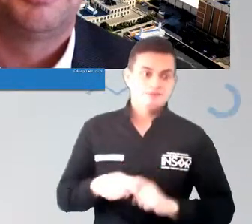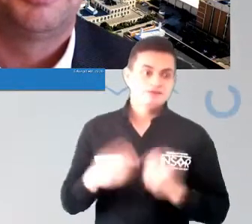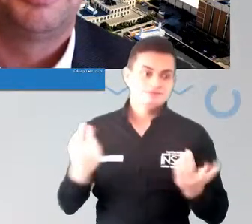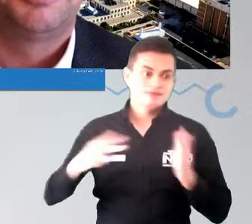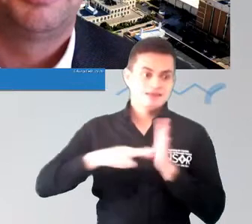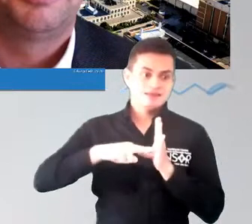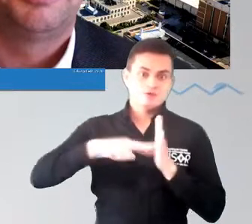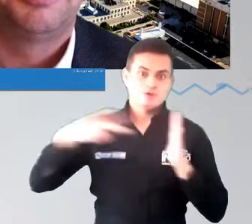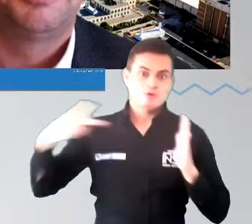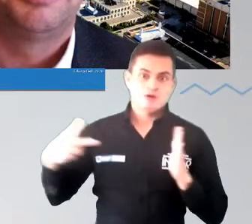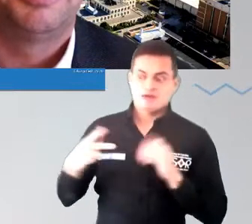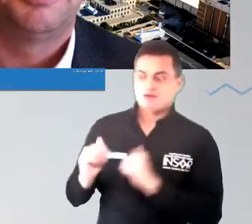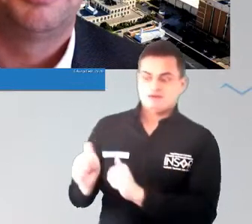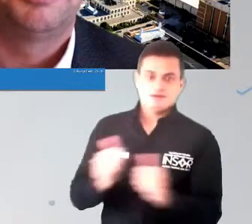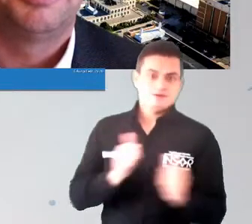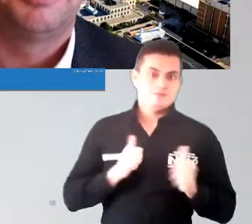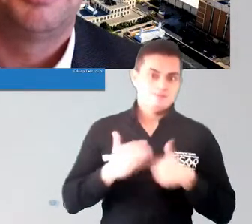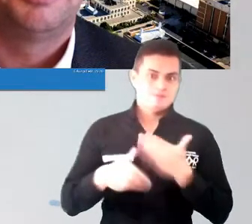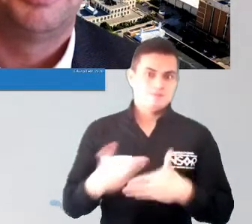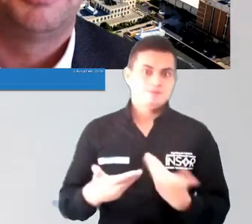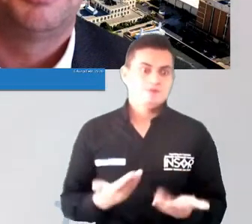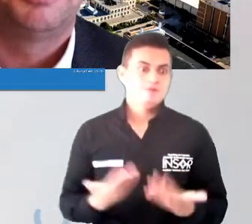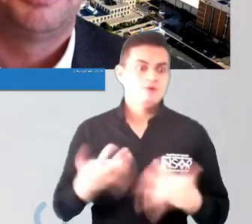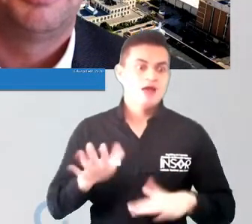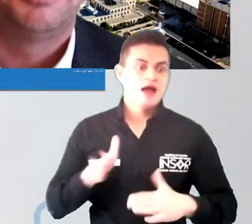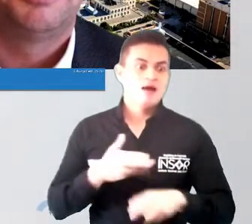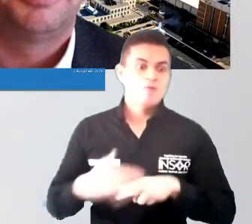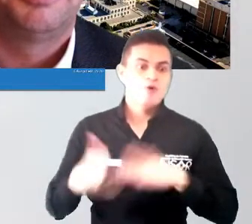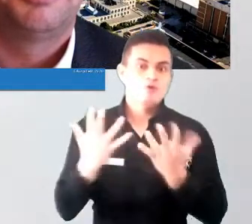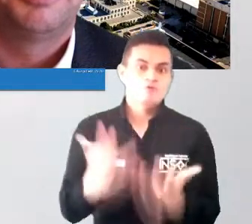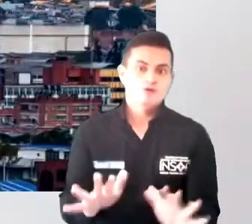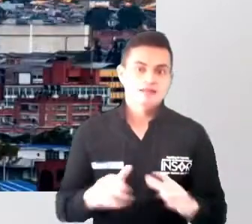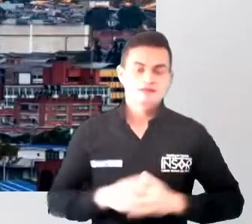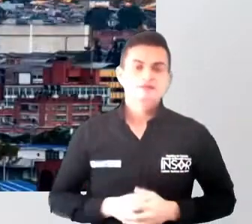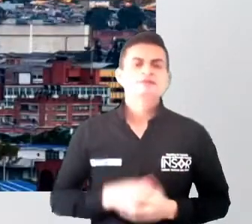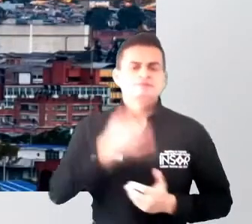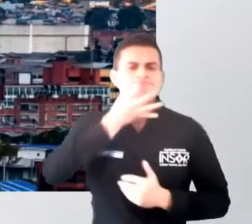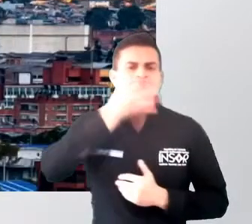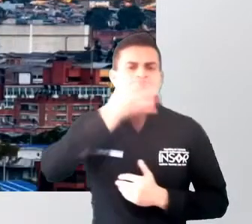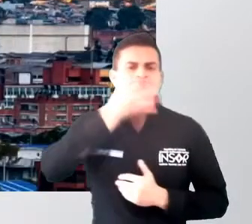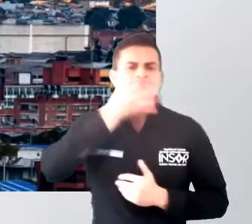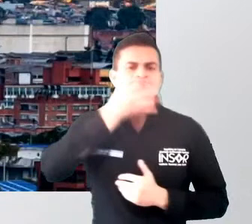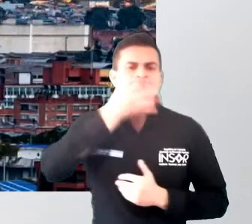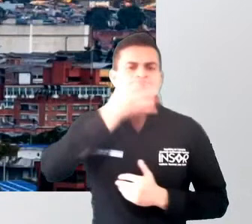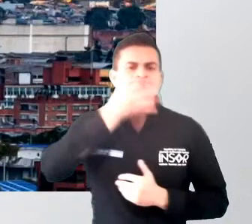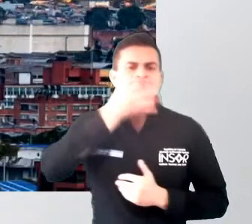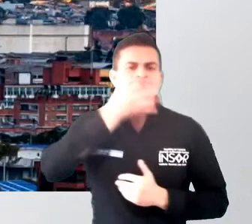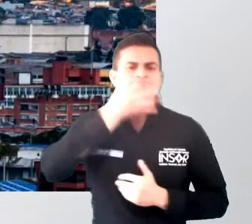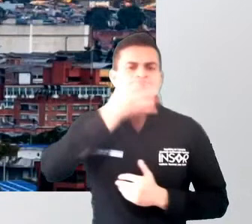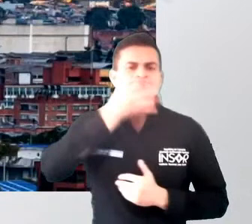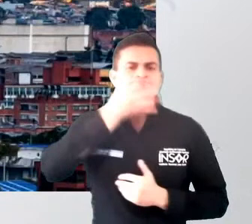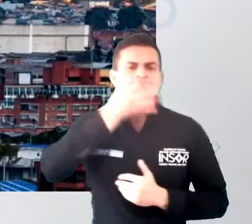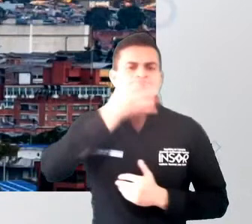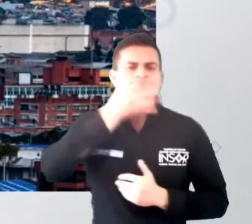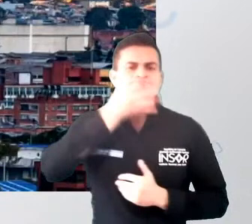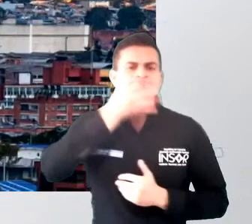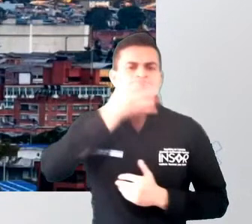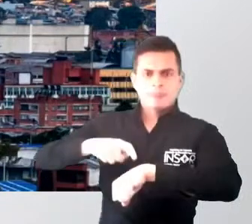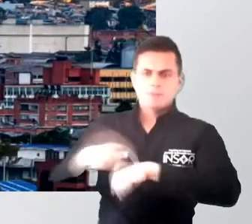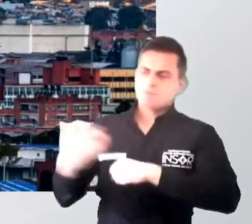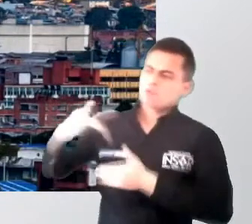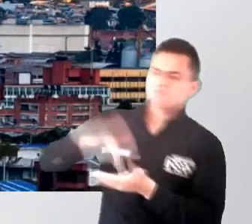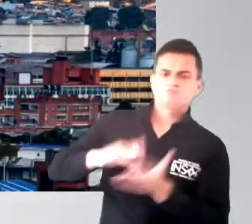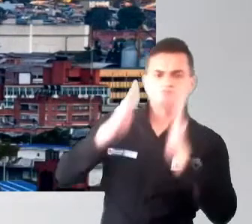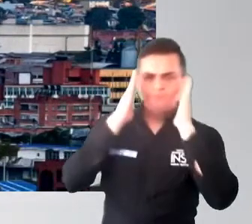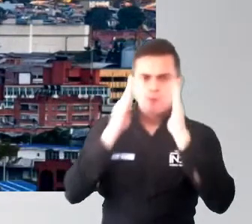los tiene. Yo quisiera agradecerle infinitamente por el tiempo que usted nos ha dado. Quisiera decirle